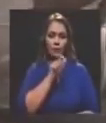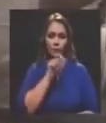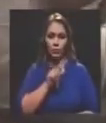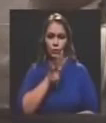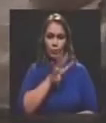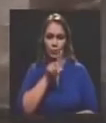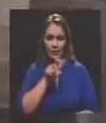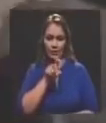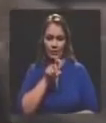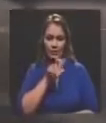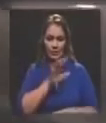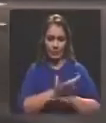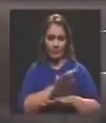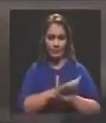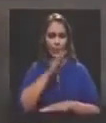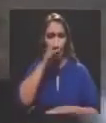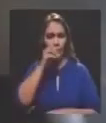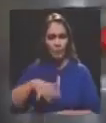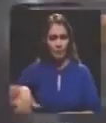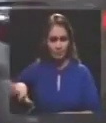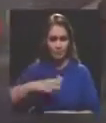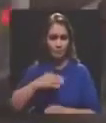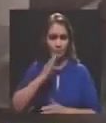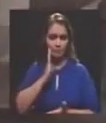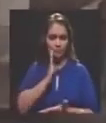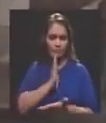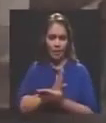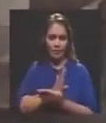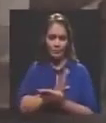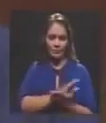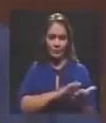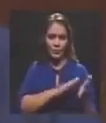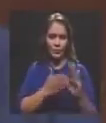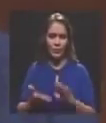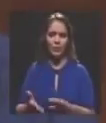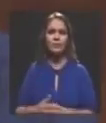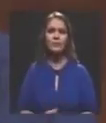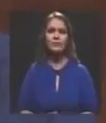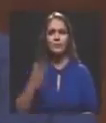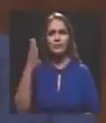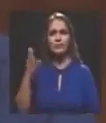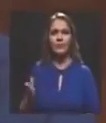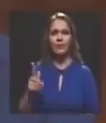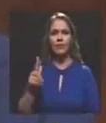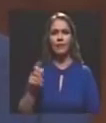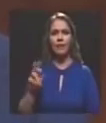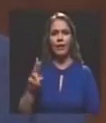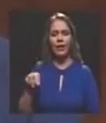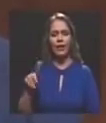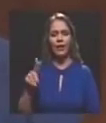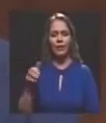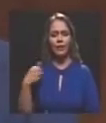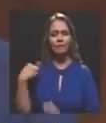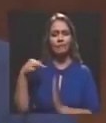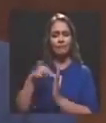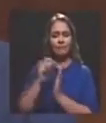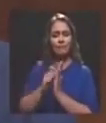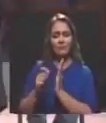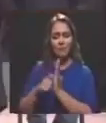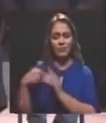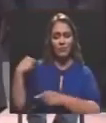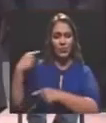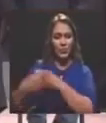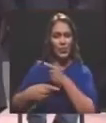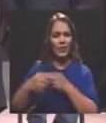Conte, al norte de Bogotá, donde nos encontramos en este momento, se apagó la luz de vida del escritor Fernando Gaitán, un escritor que sin duda dejó un legado muy importante en